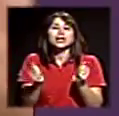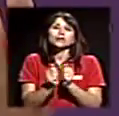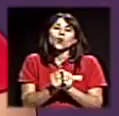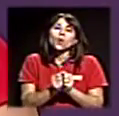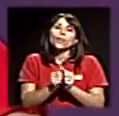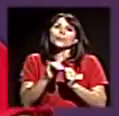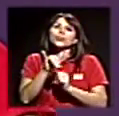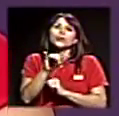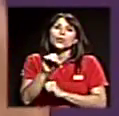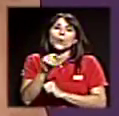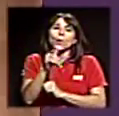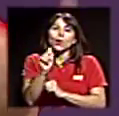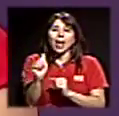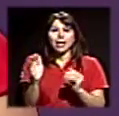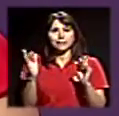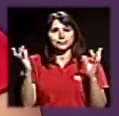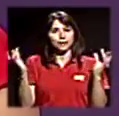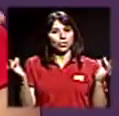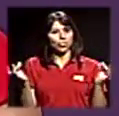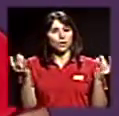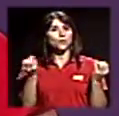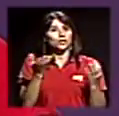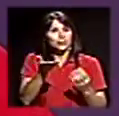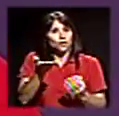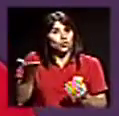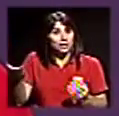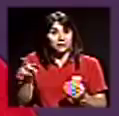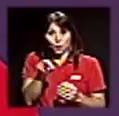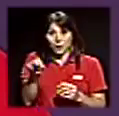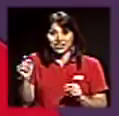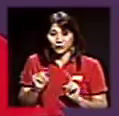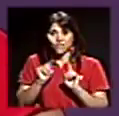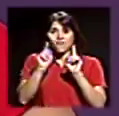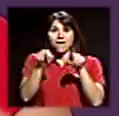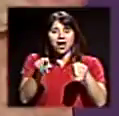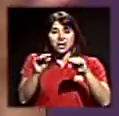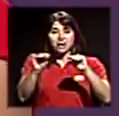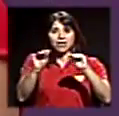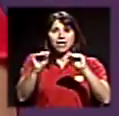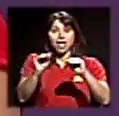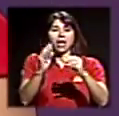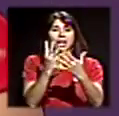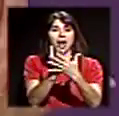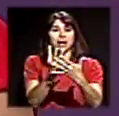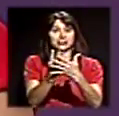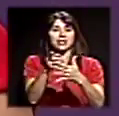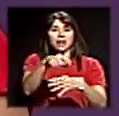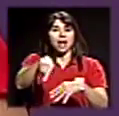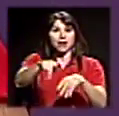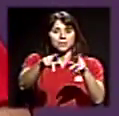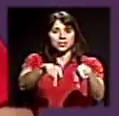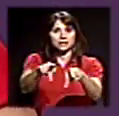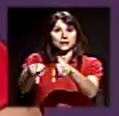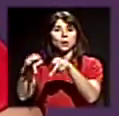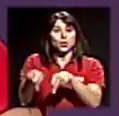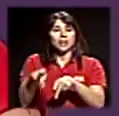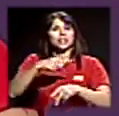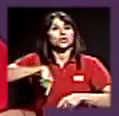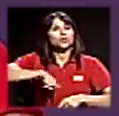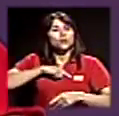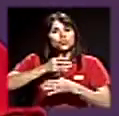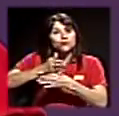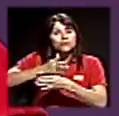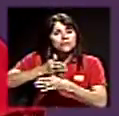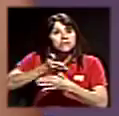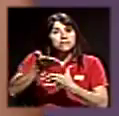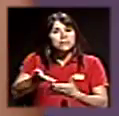cosas. Han ido compañeros de yoga que imparten clases en la cárcel también y compartimos los espacios totalmente.